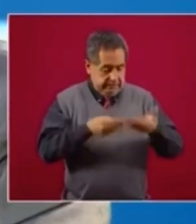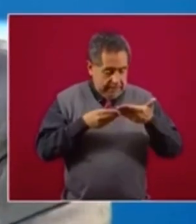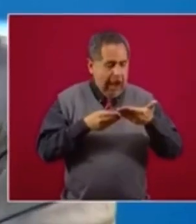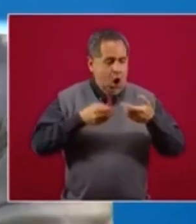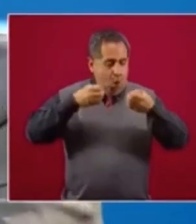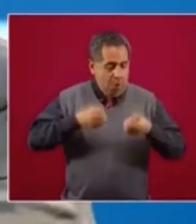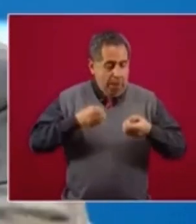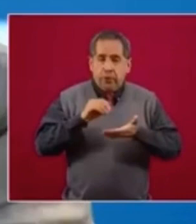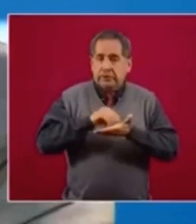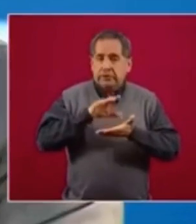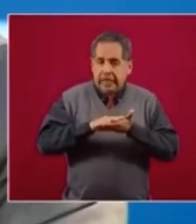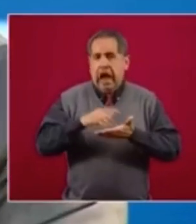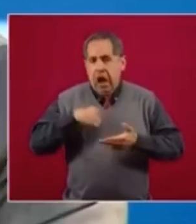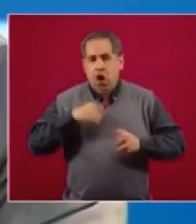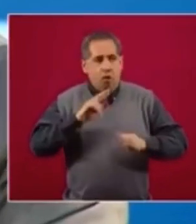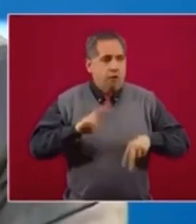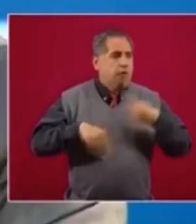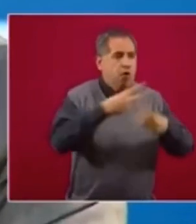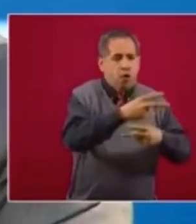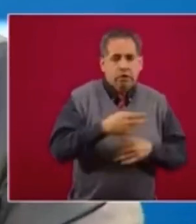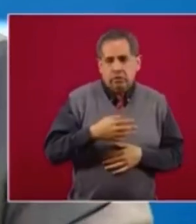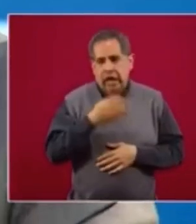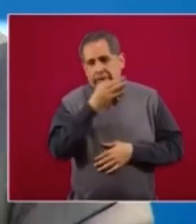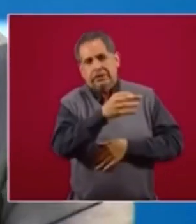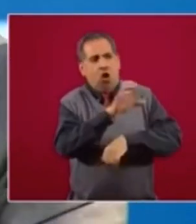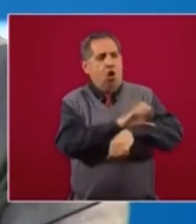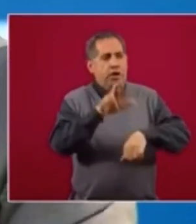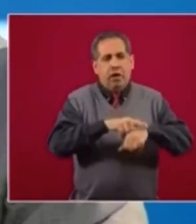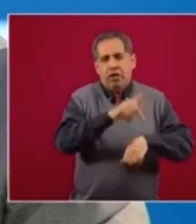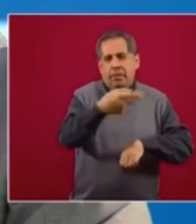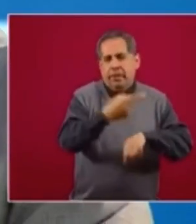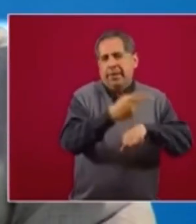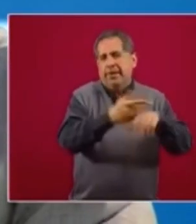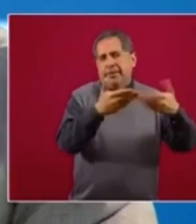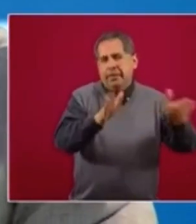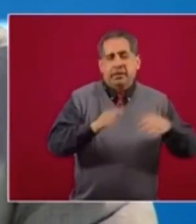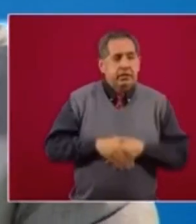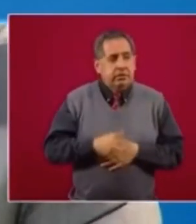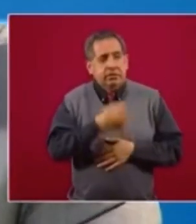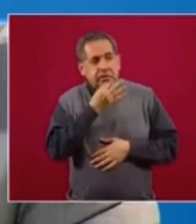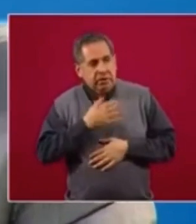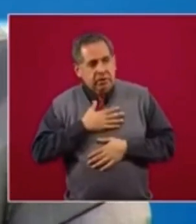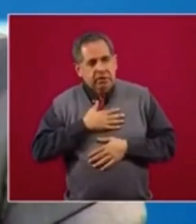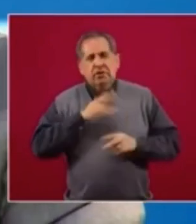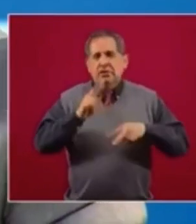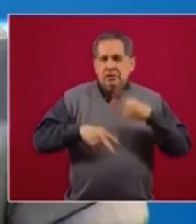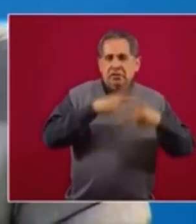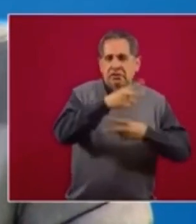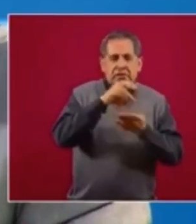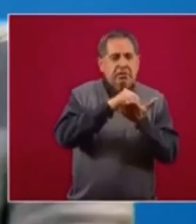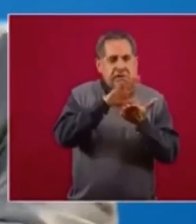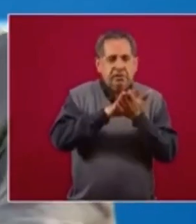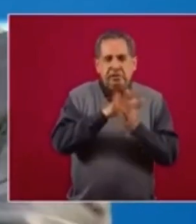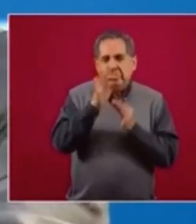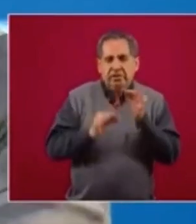un examen, se va a poder plantear a la coordinación de preparatoria abierta y por ello se